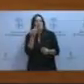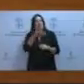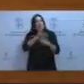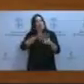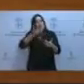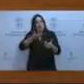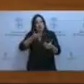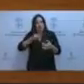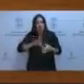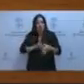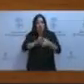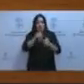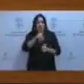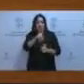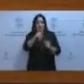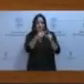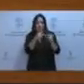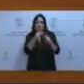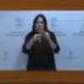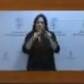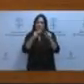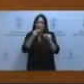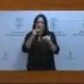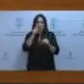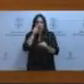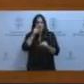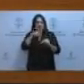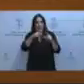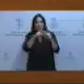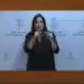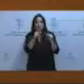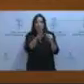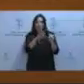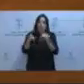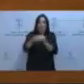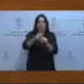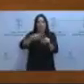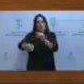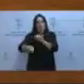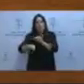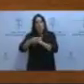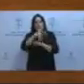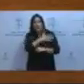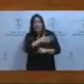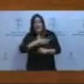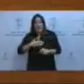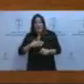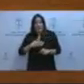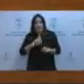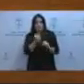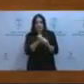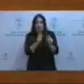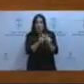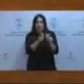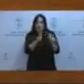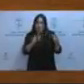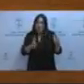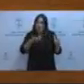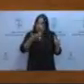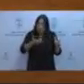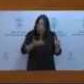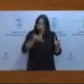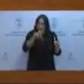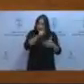futuro de Asturias y que la política turística asturiana necesita un cambio de rumbo, porque si queremos que el aumento de empleo sea importante y